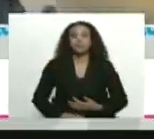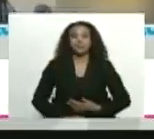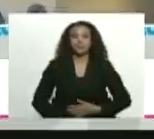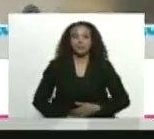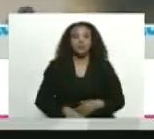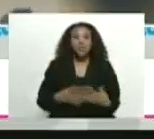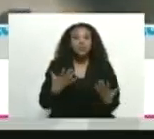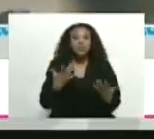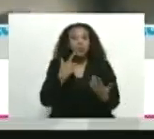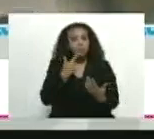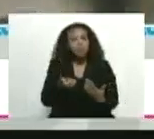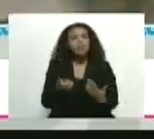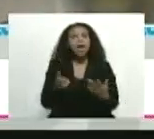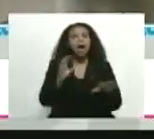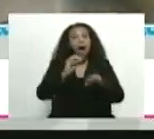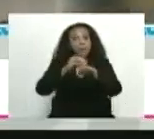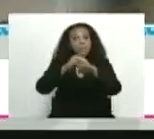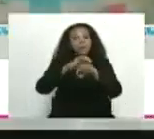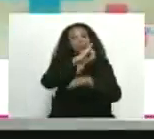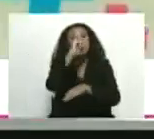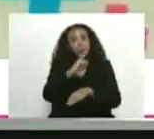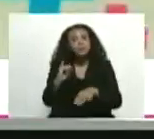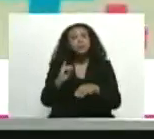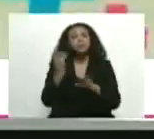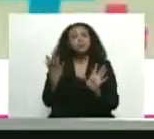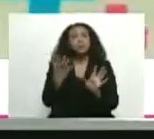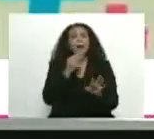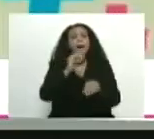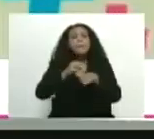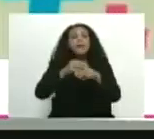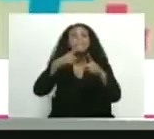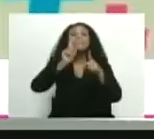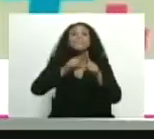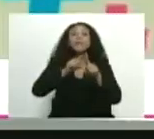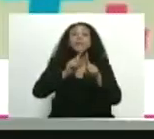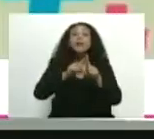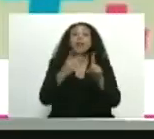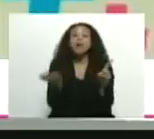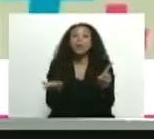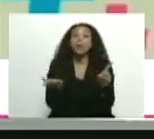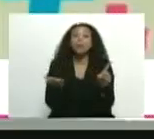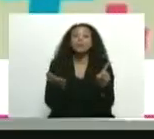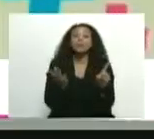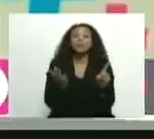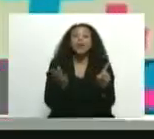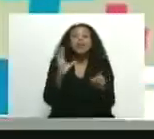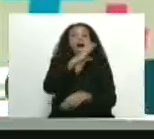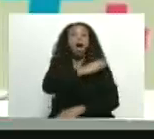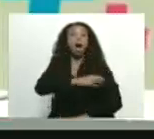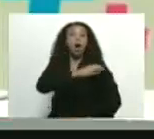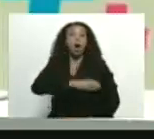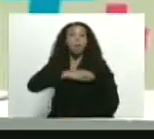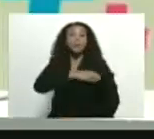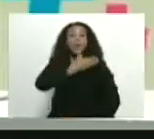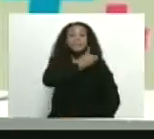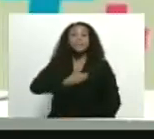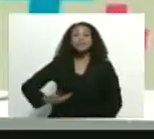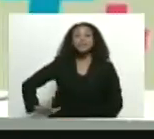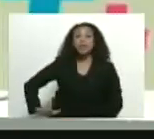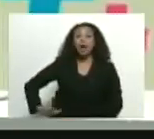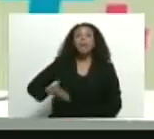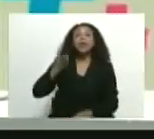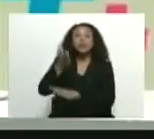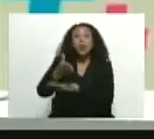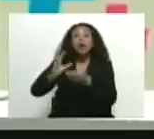Y yo por eso hice dos anuncios en el Zulia. Primero, la Comisión Presidencial para